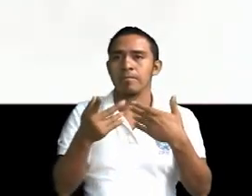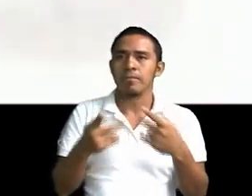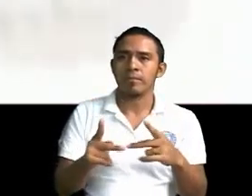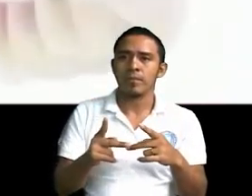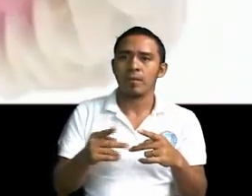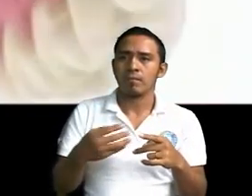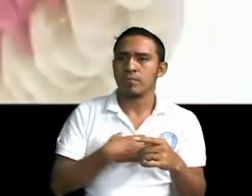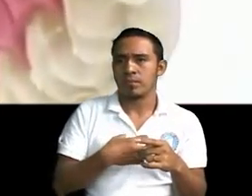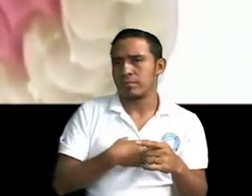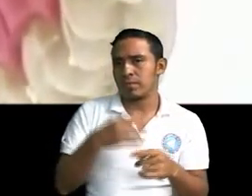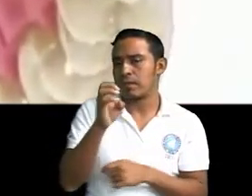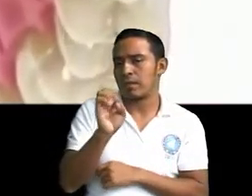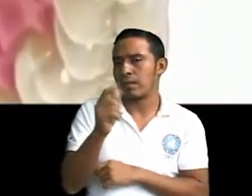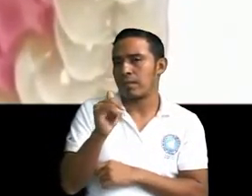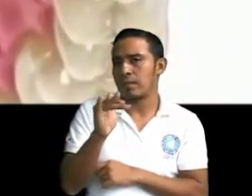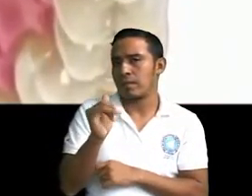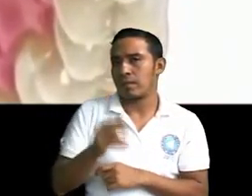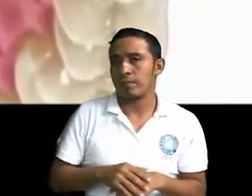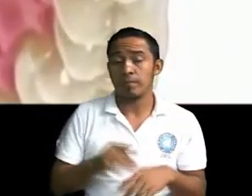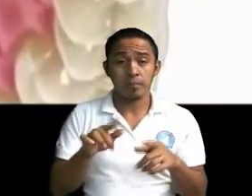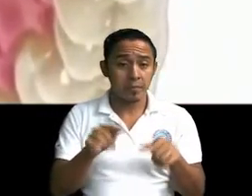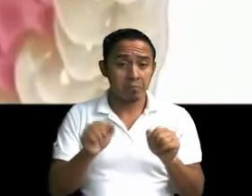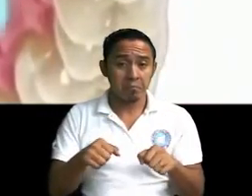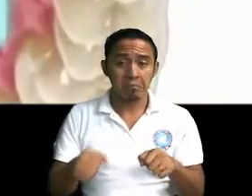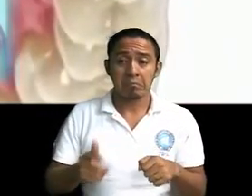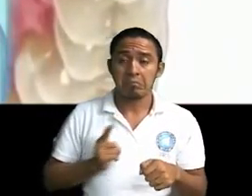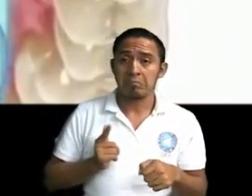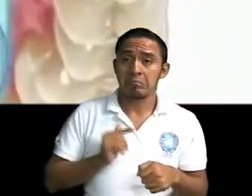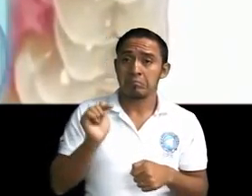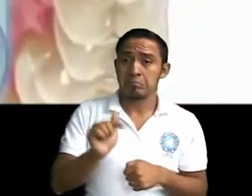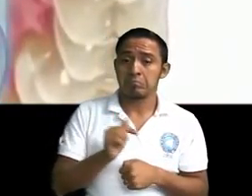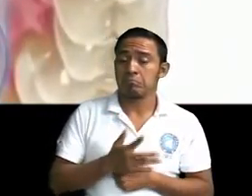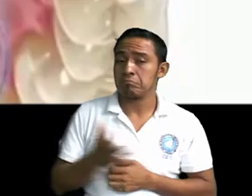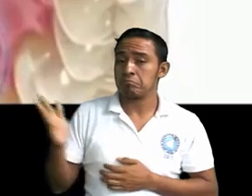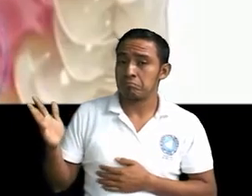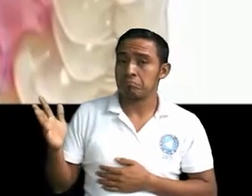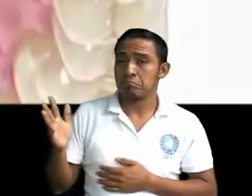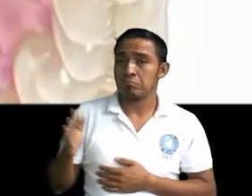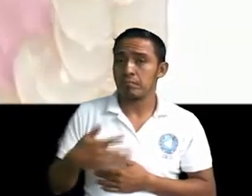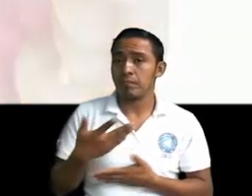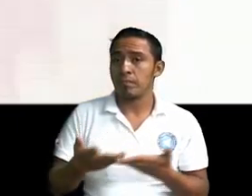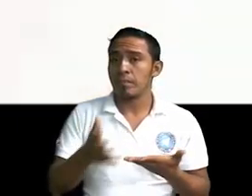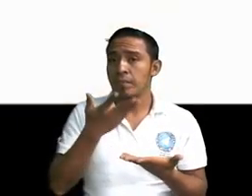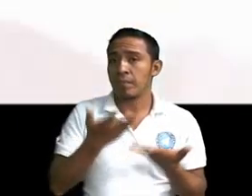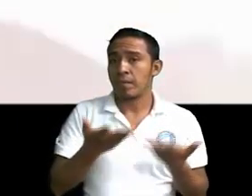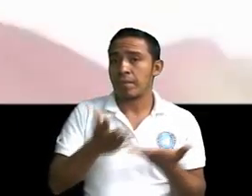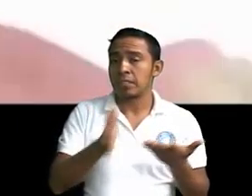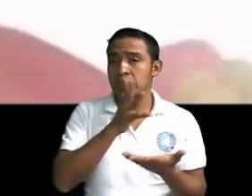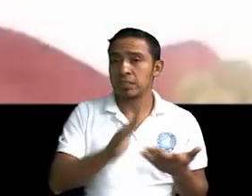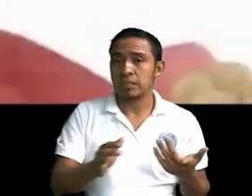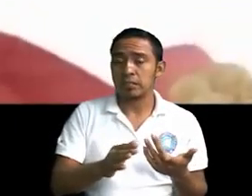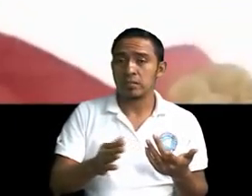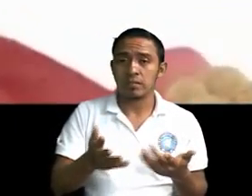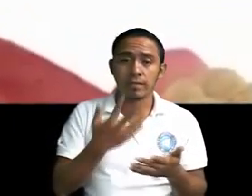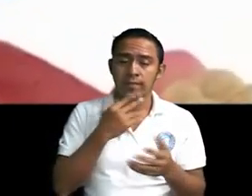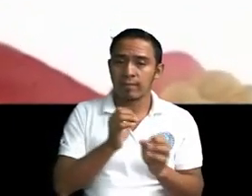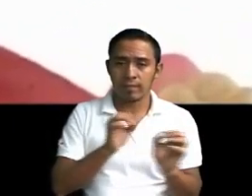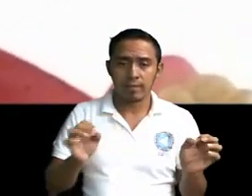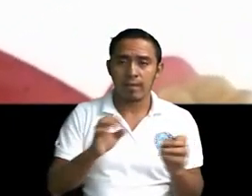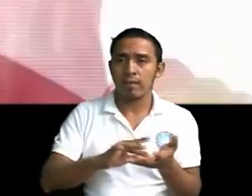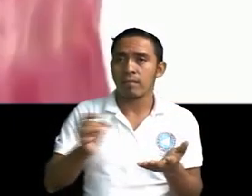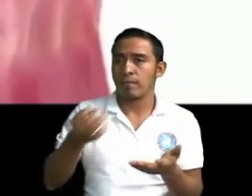de estética es decir usted puede encontrarse un niño que incluso aunque tal vez él no haya sido sometido a mucho antibiótico